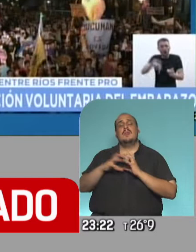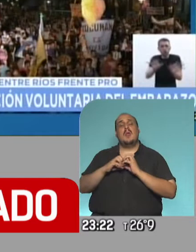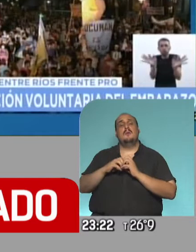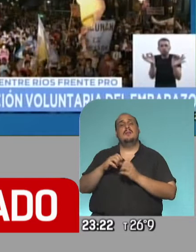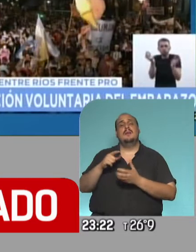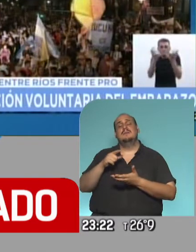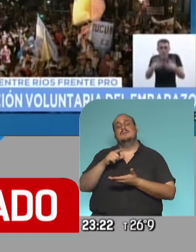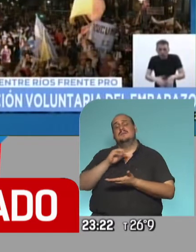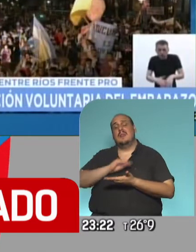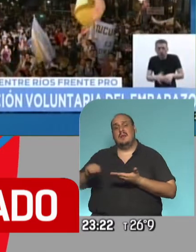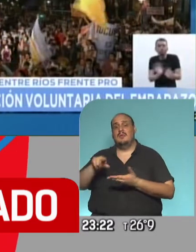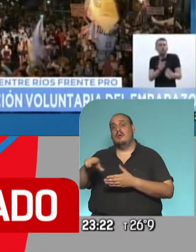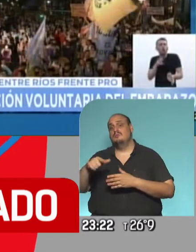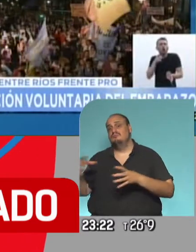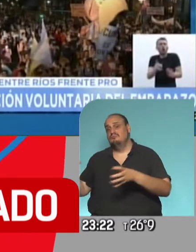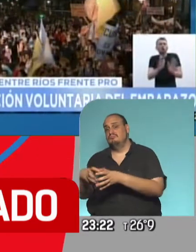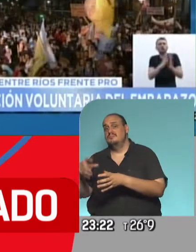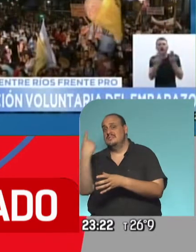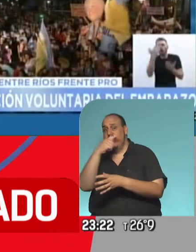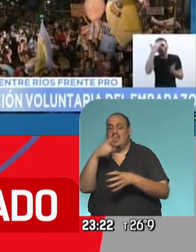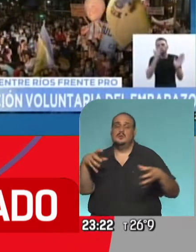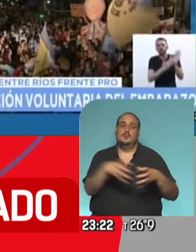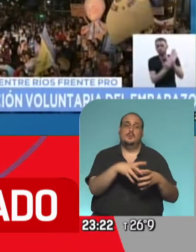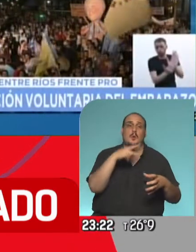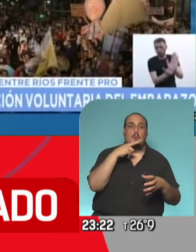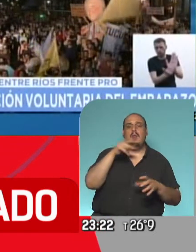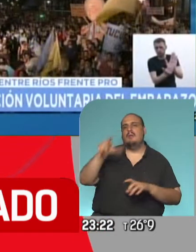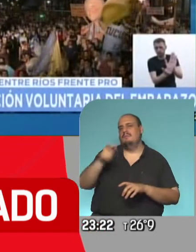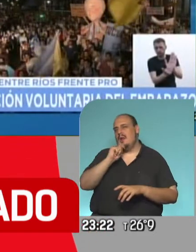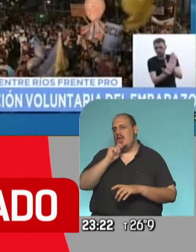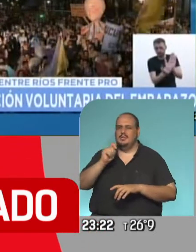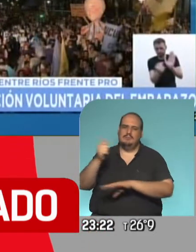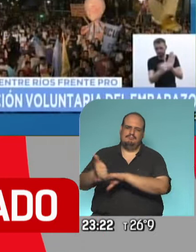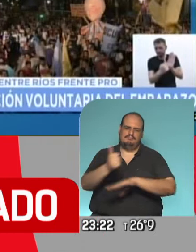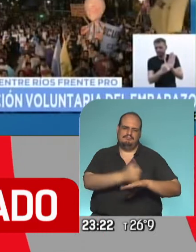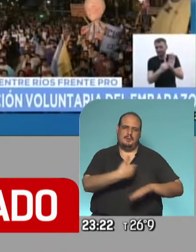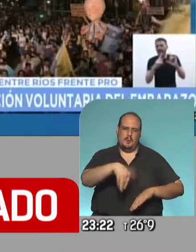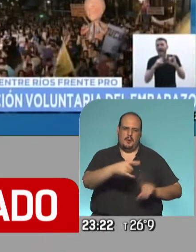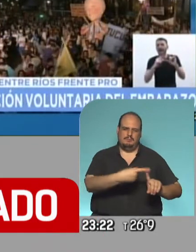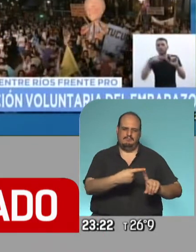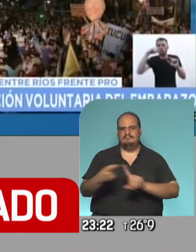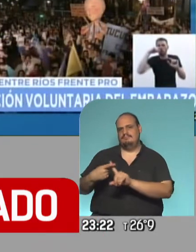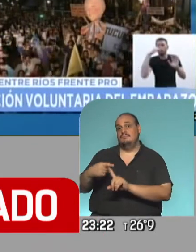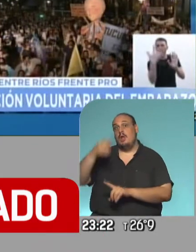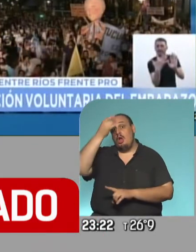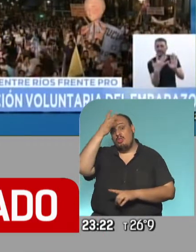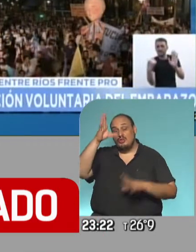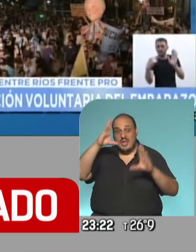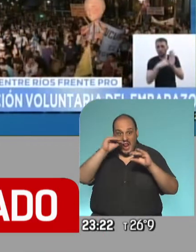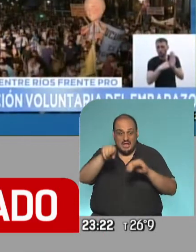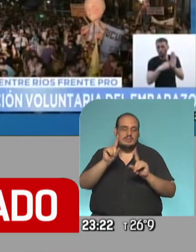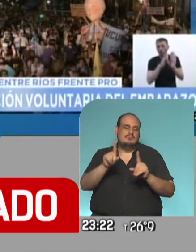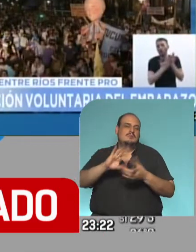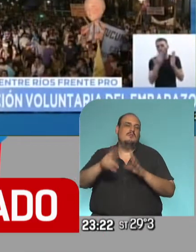Tanto los pañuelos verdes como pañuelos celestes, en minutos más con nuestros móviles estaremos viendo qué sucede en las calles. A medianoche, como siempre, tendremos un resumen a manera